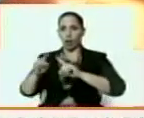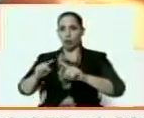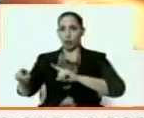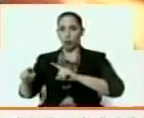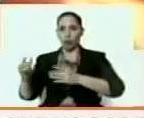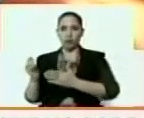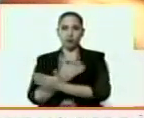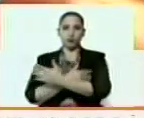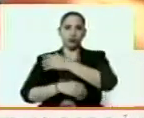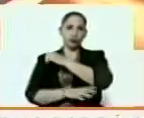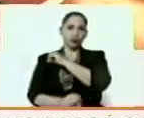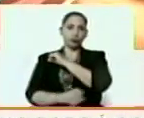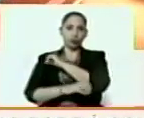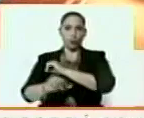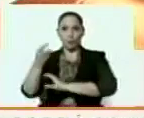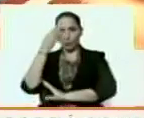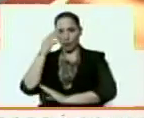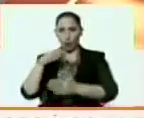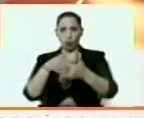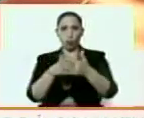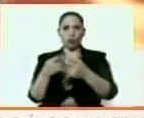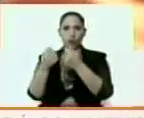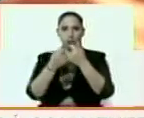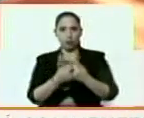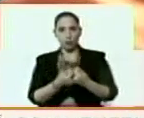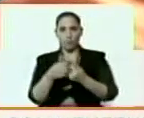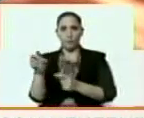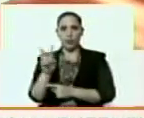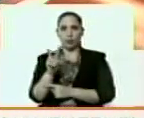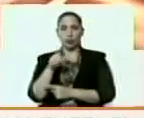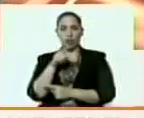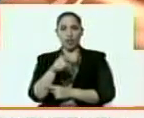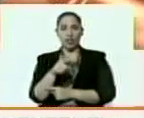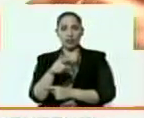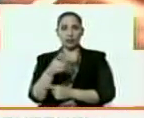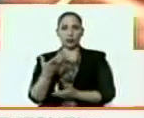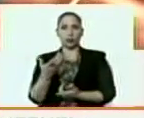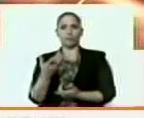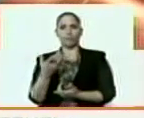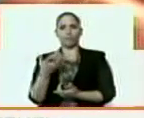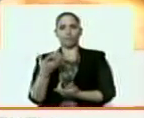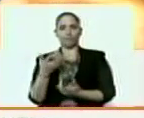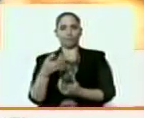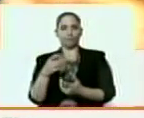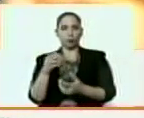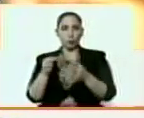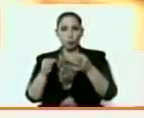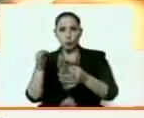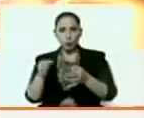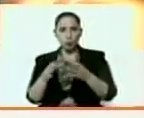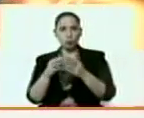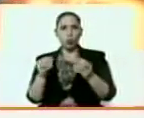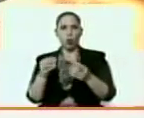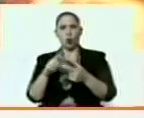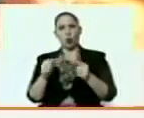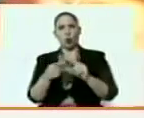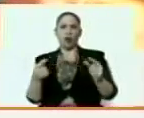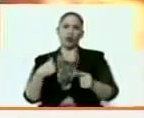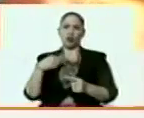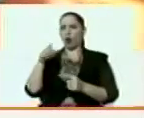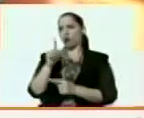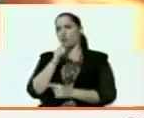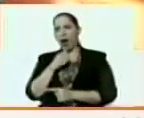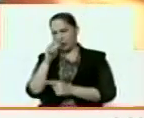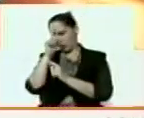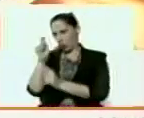despojo y de piratería contra los activos de Venezuela. Es un ardid, es un artificio jurídico. Todo este cuento de que yo no reconozco al presidente